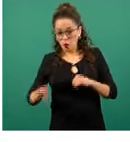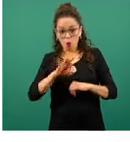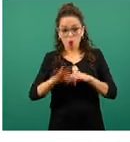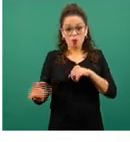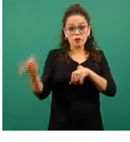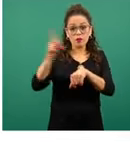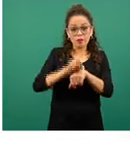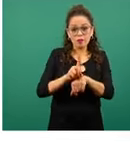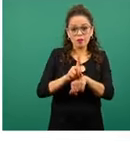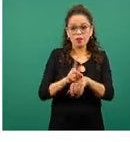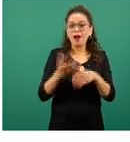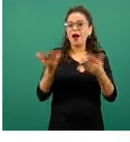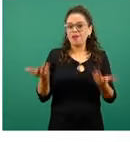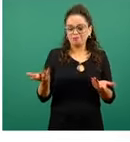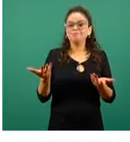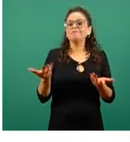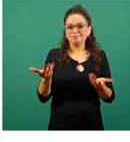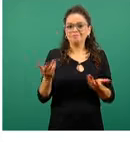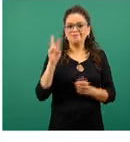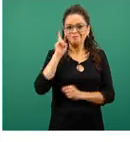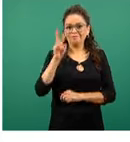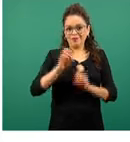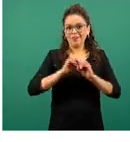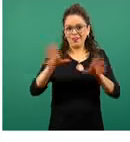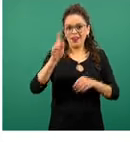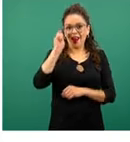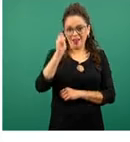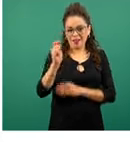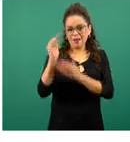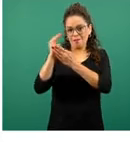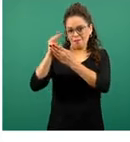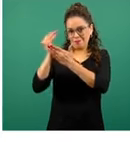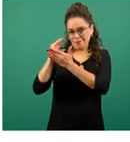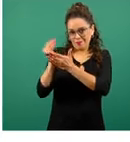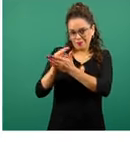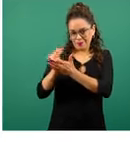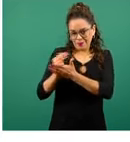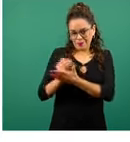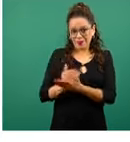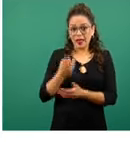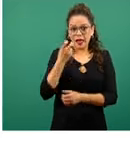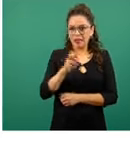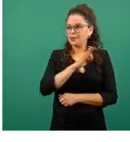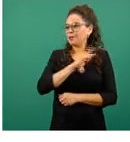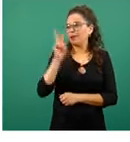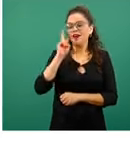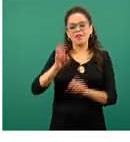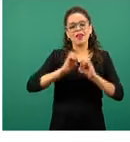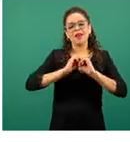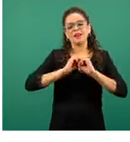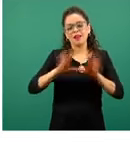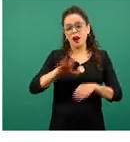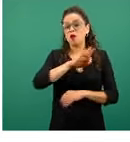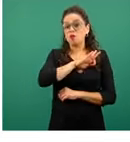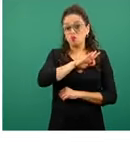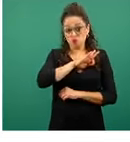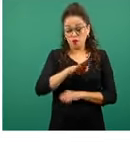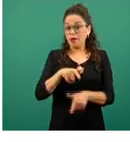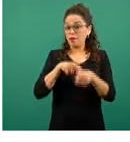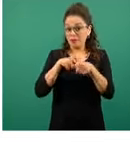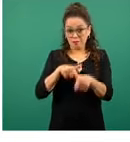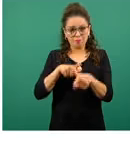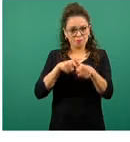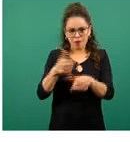son todavía bastante pronunciadas hacia abajo, lo cual nos revelan que esta tendencia todavía podría mantenerse